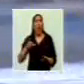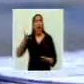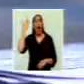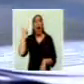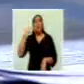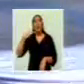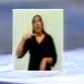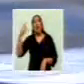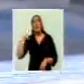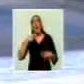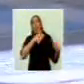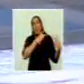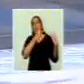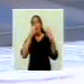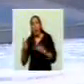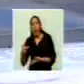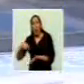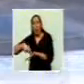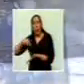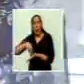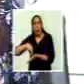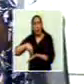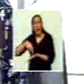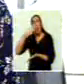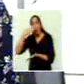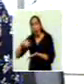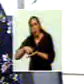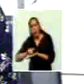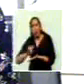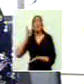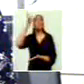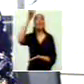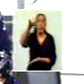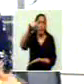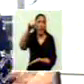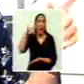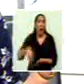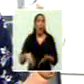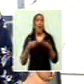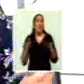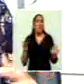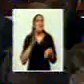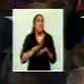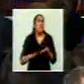a Buenos Aires para tirar hacia otro lado. Hemos inaugurado, ¿cuántas interconexiones, Mariano?